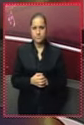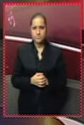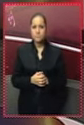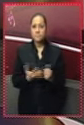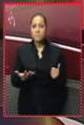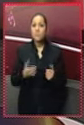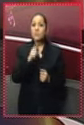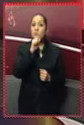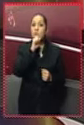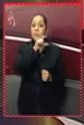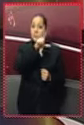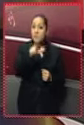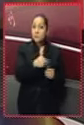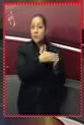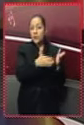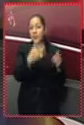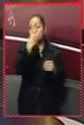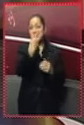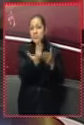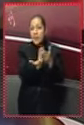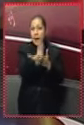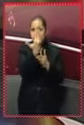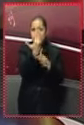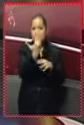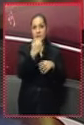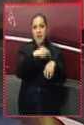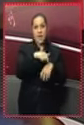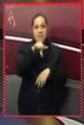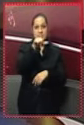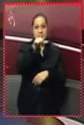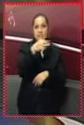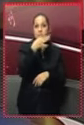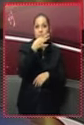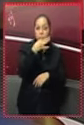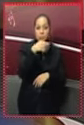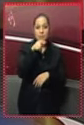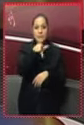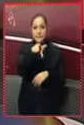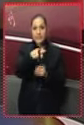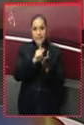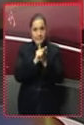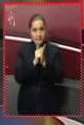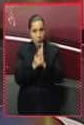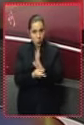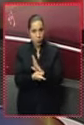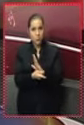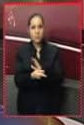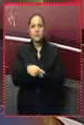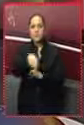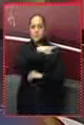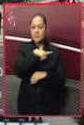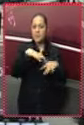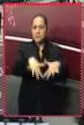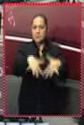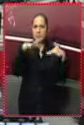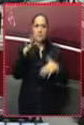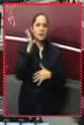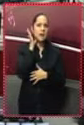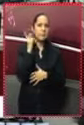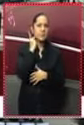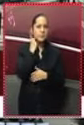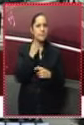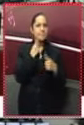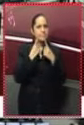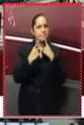Bueno, ya eran precisamente las 3 de la mañana con 16 minutos y 17 segundos cuando el Pleno de la Cámara de Diputados puso ya